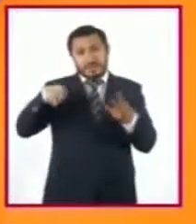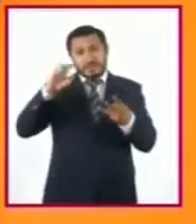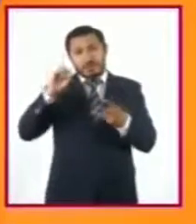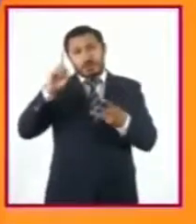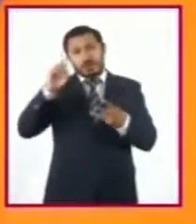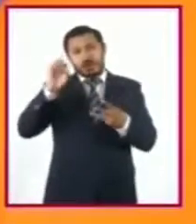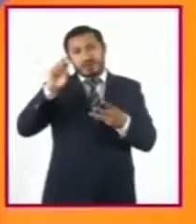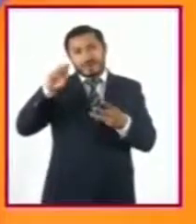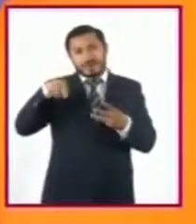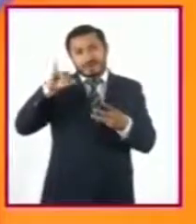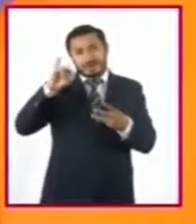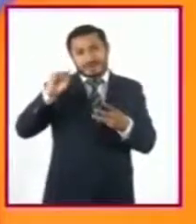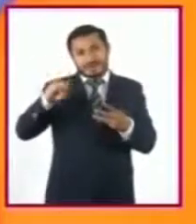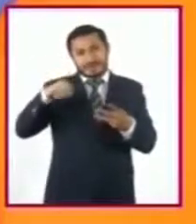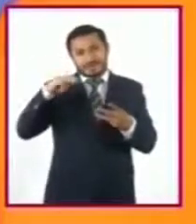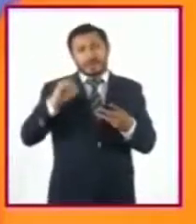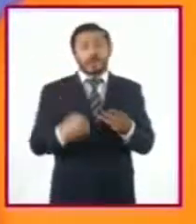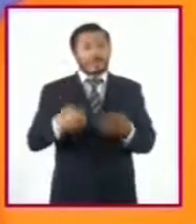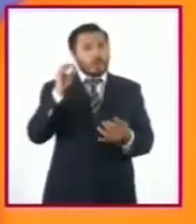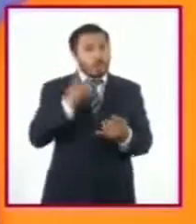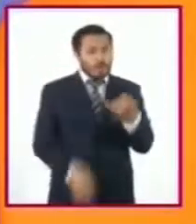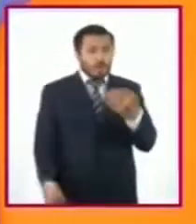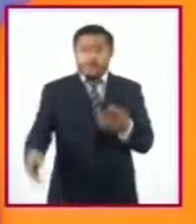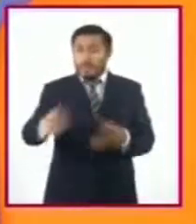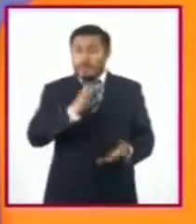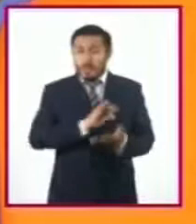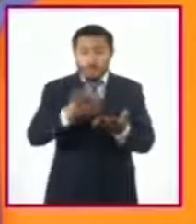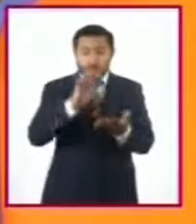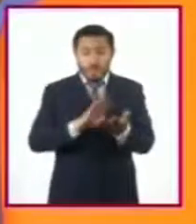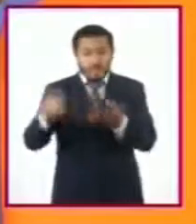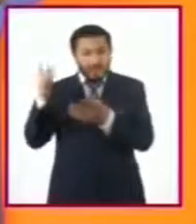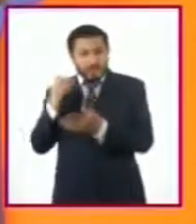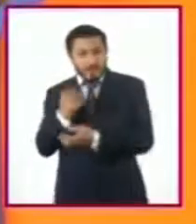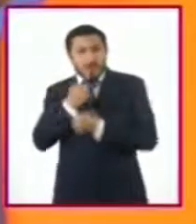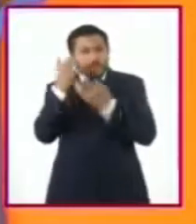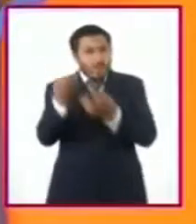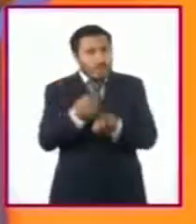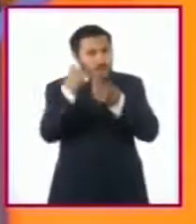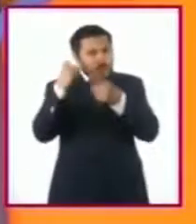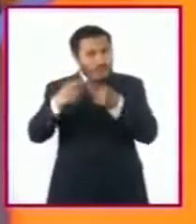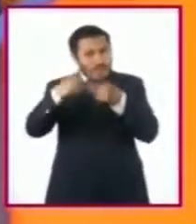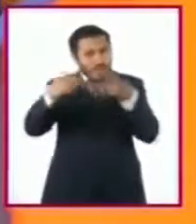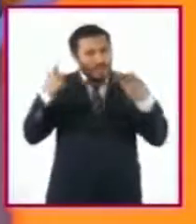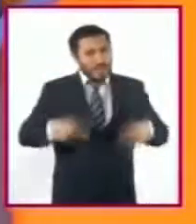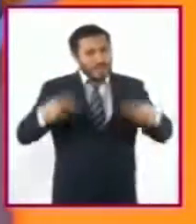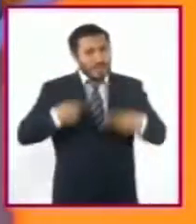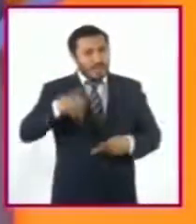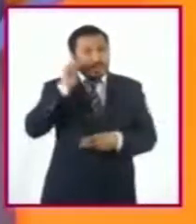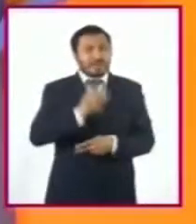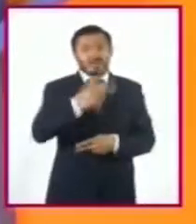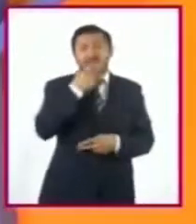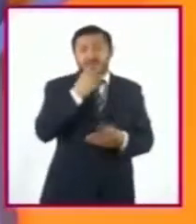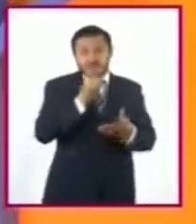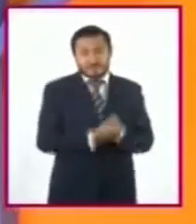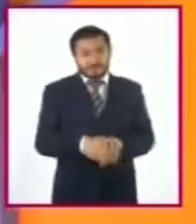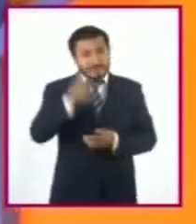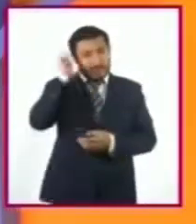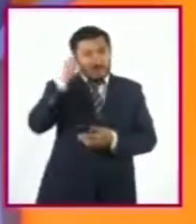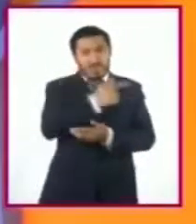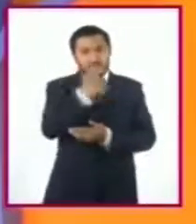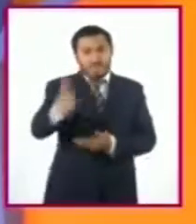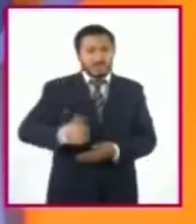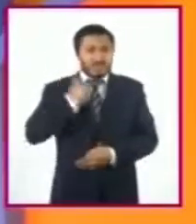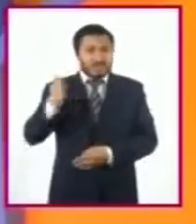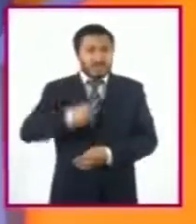finalmente leímos poemas de diversos autores y autoras. Espero que esta sesión haya sido provechosa para todos ustedes allá en